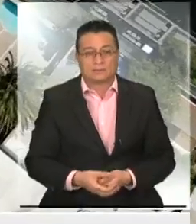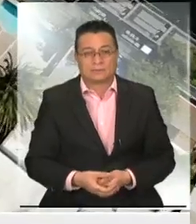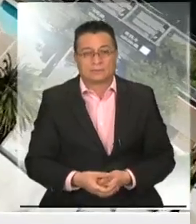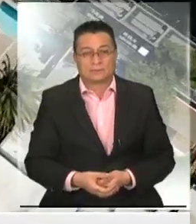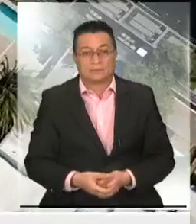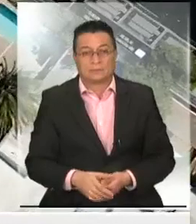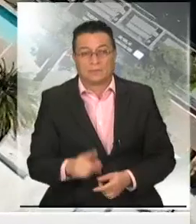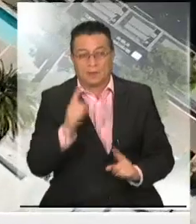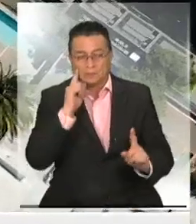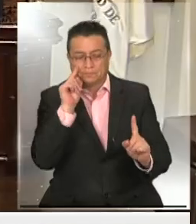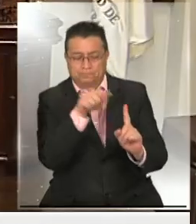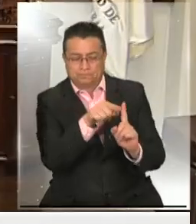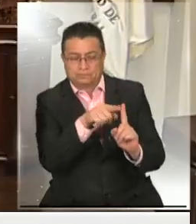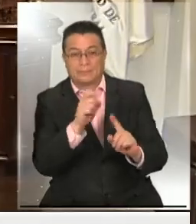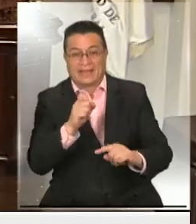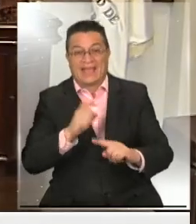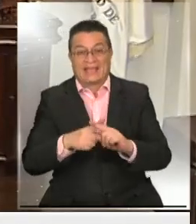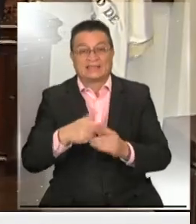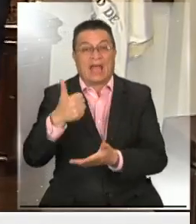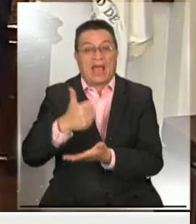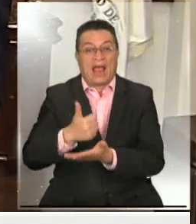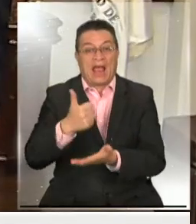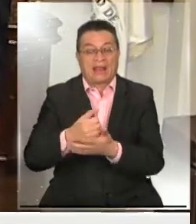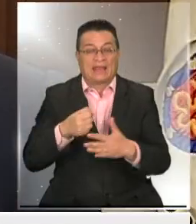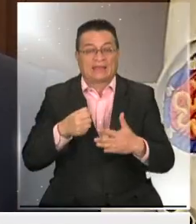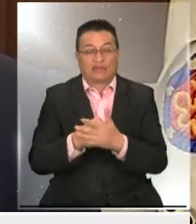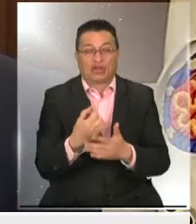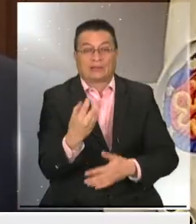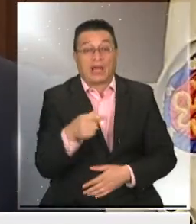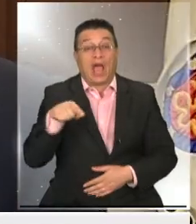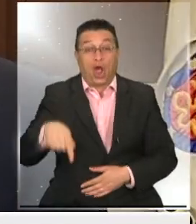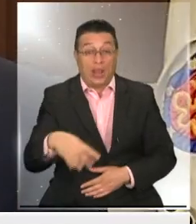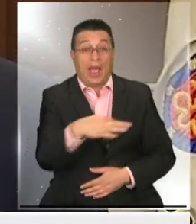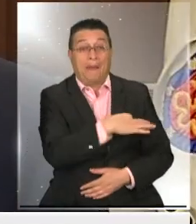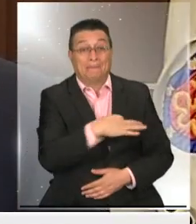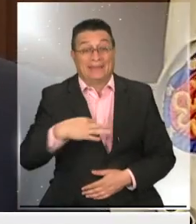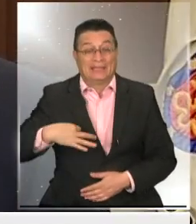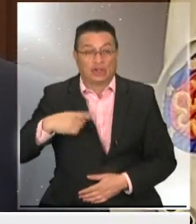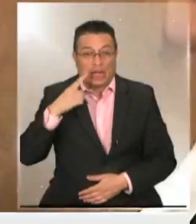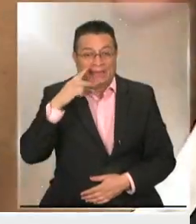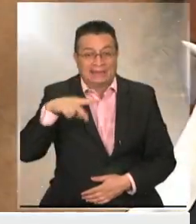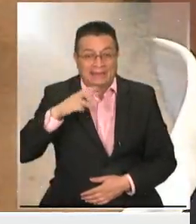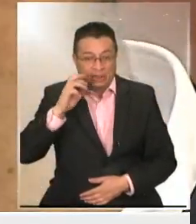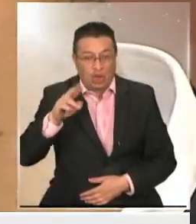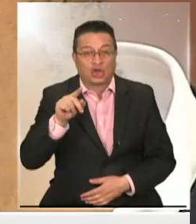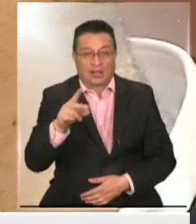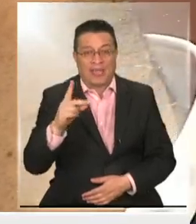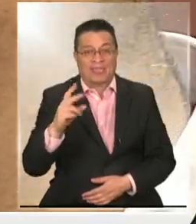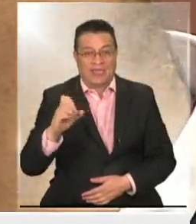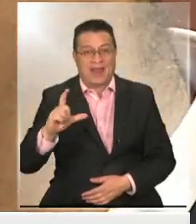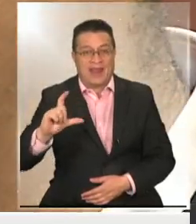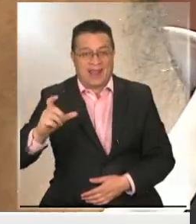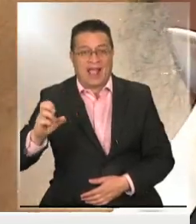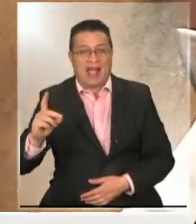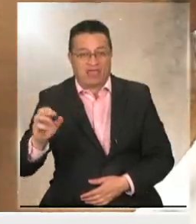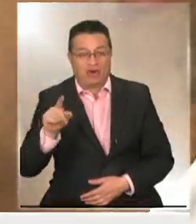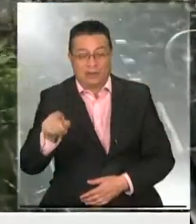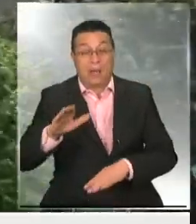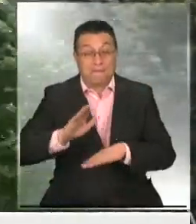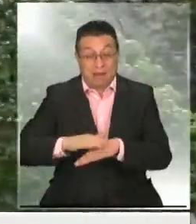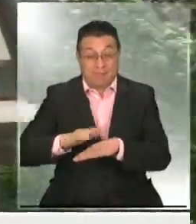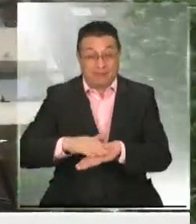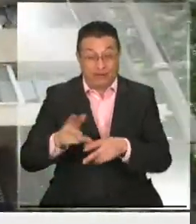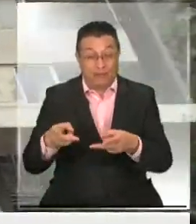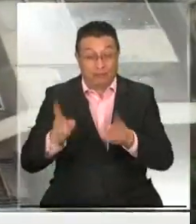Los dardos apuntan al exalcalde de Estación Central y hoy ministro del Interior, Rodrigo Delgado, ya que los permisos se